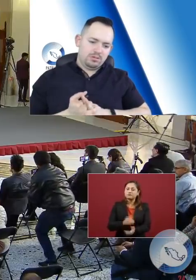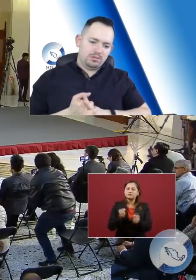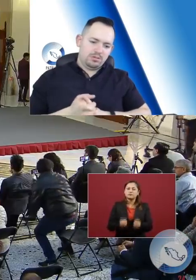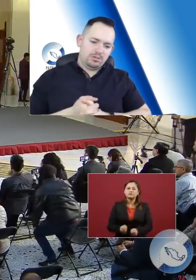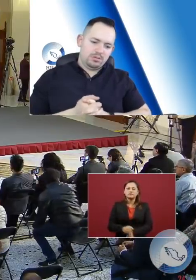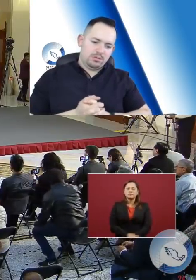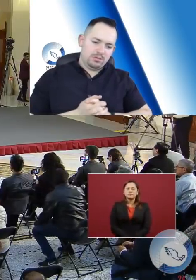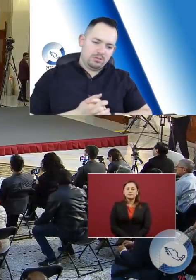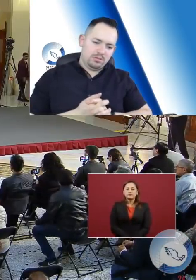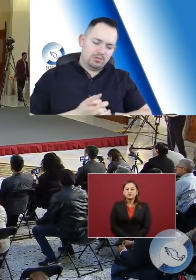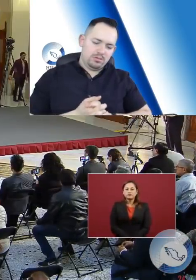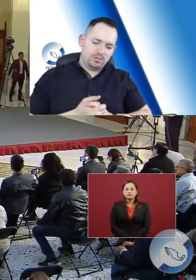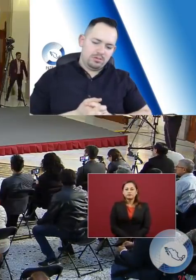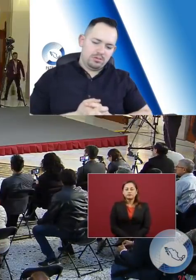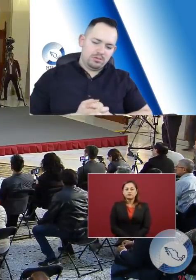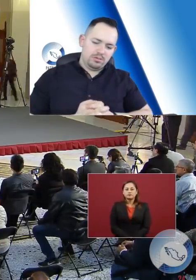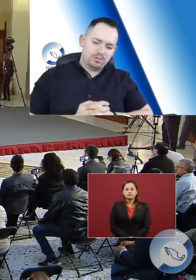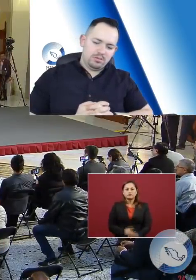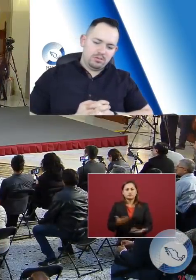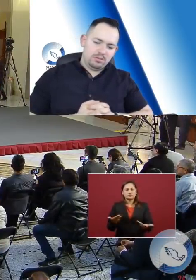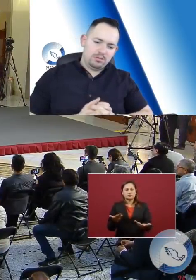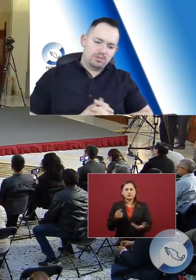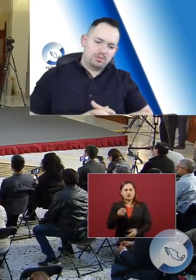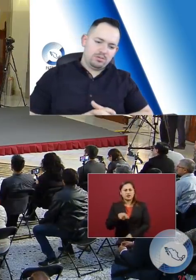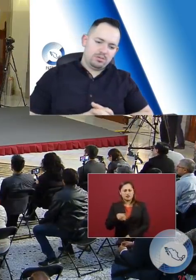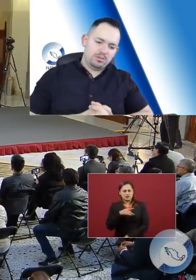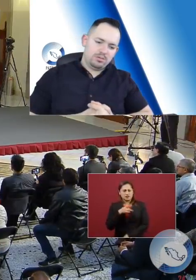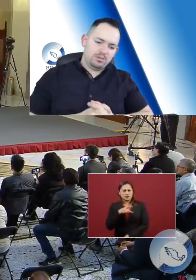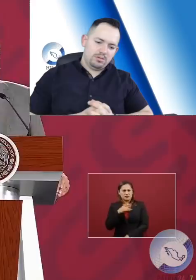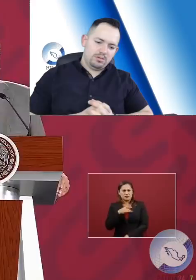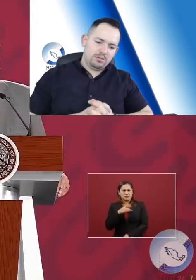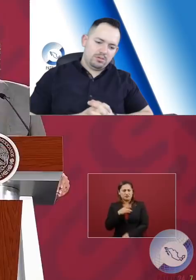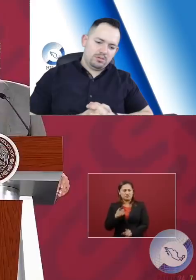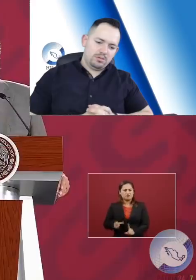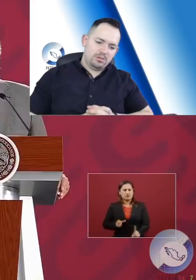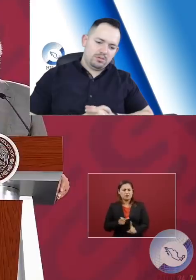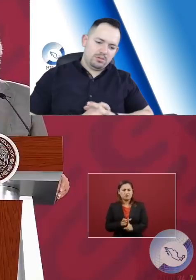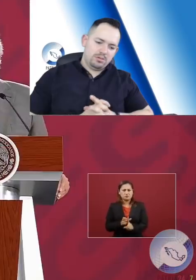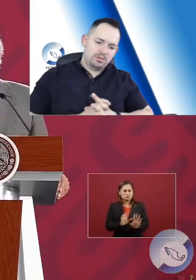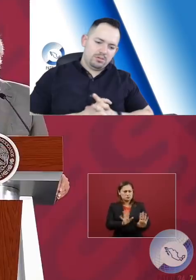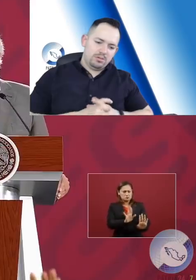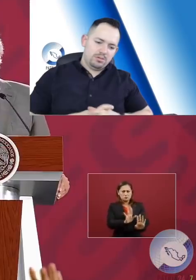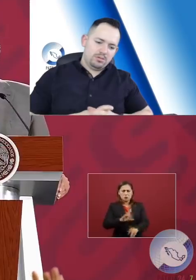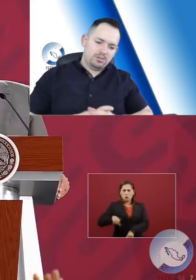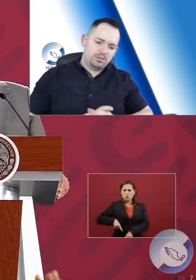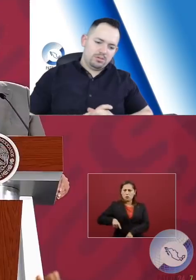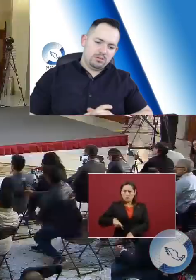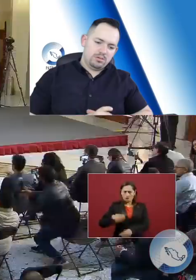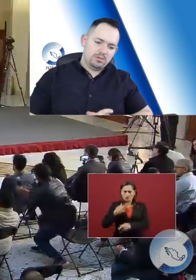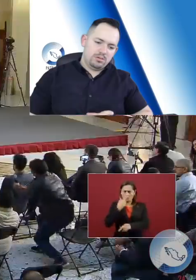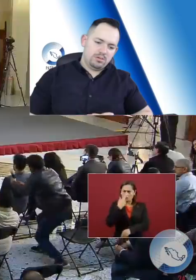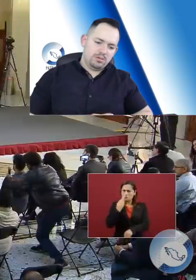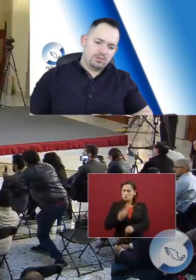Hay que proteger, no tiene que protegerse de nadie, el Estado debe garantizar su seguridad. Sí.